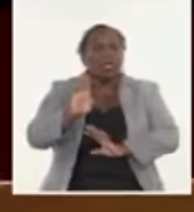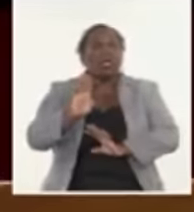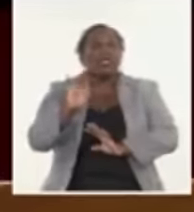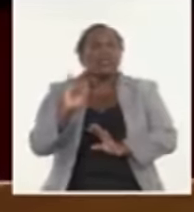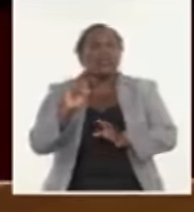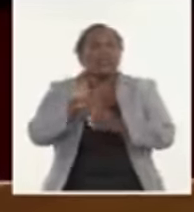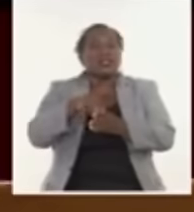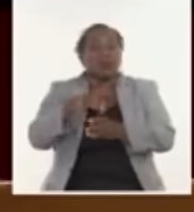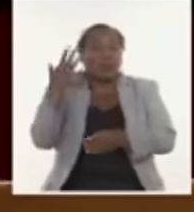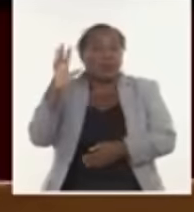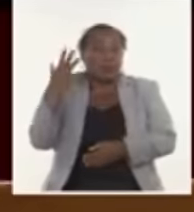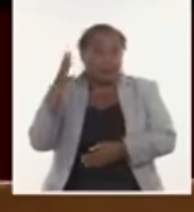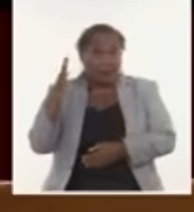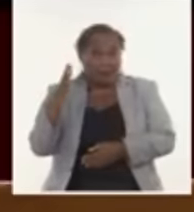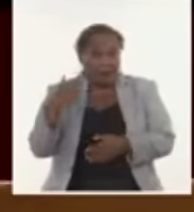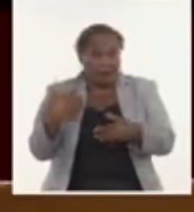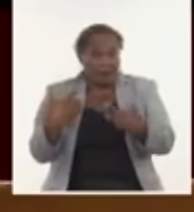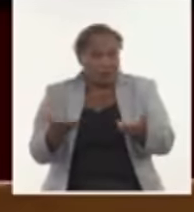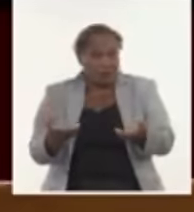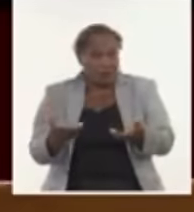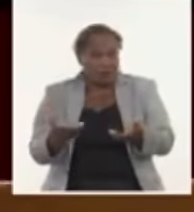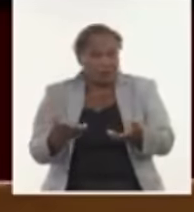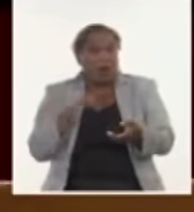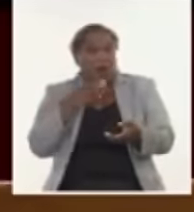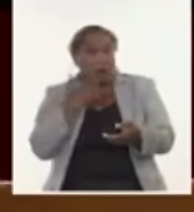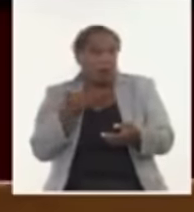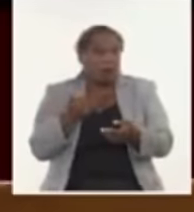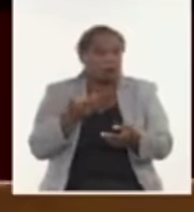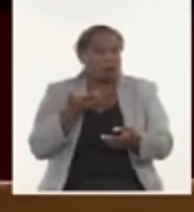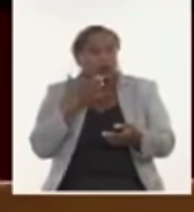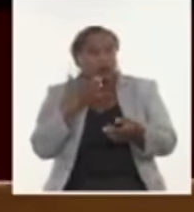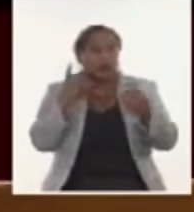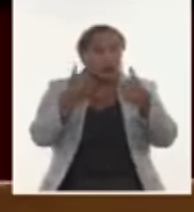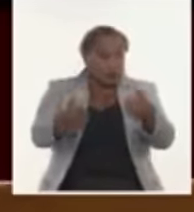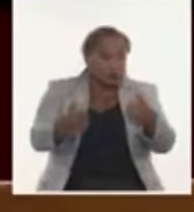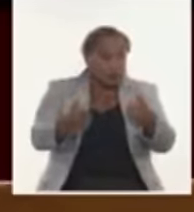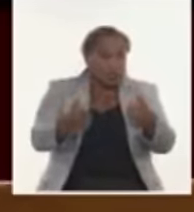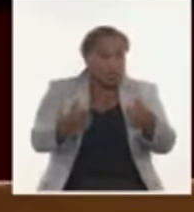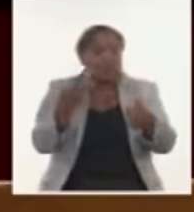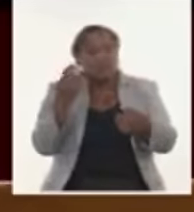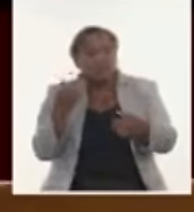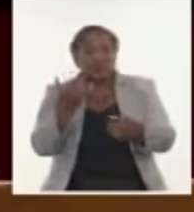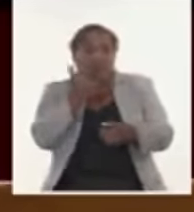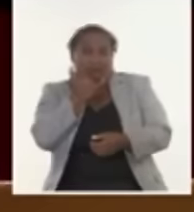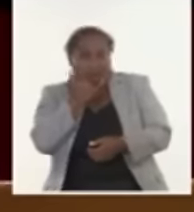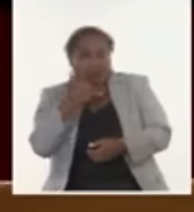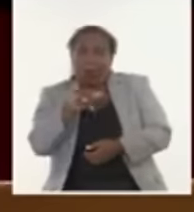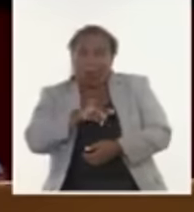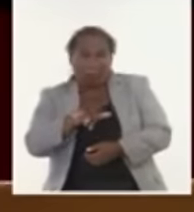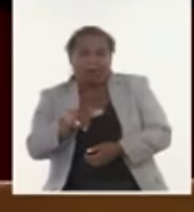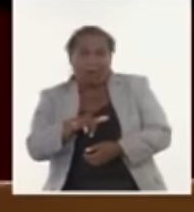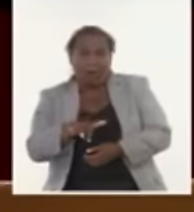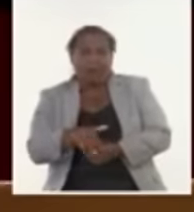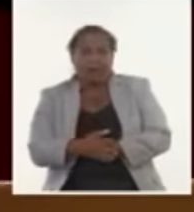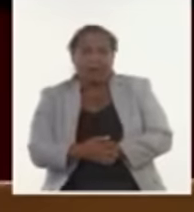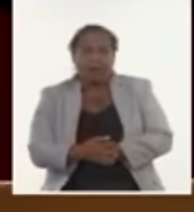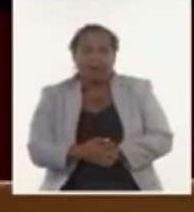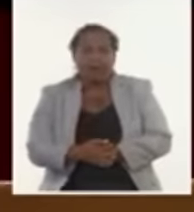con muchos aciertos, pero con muchos desaciertos también.